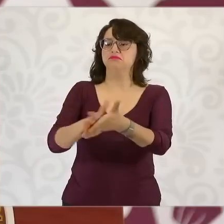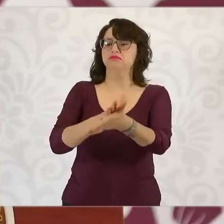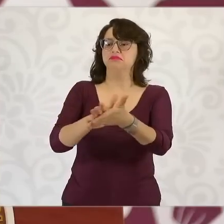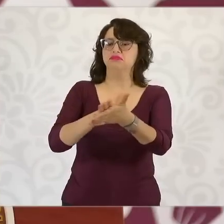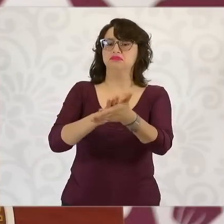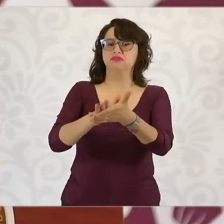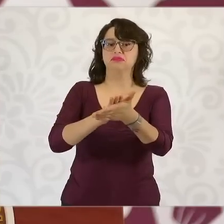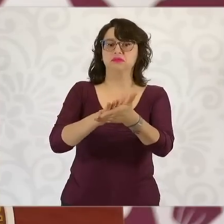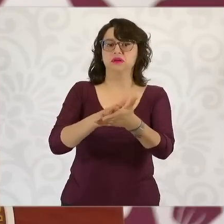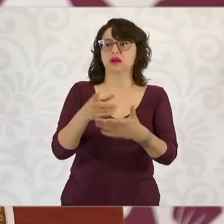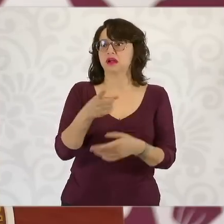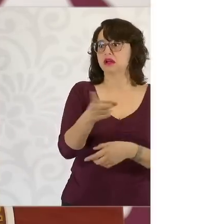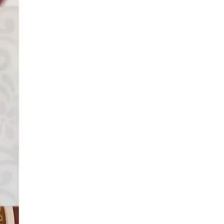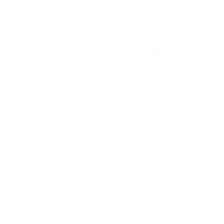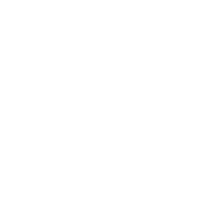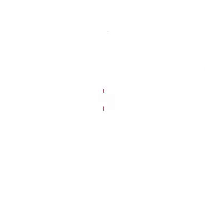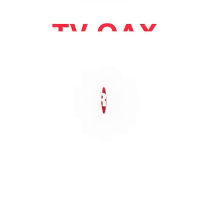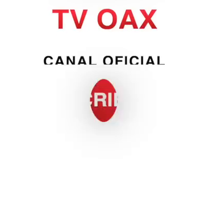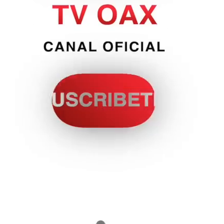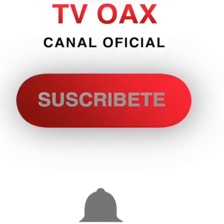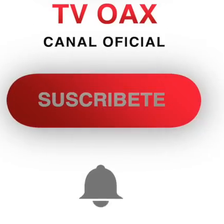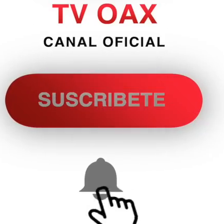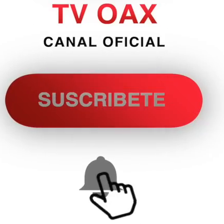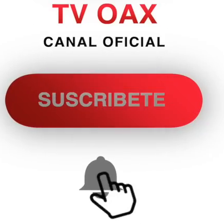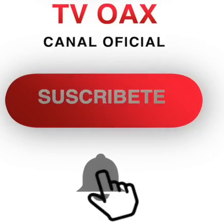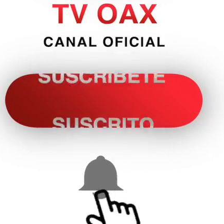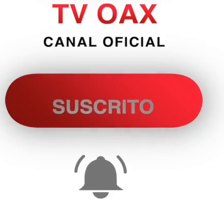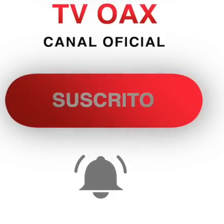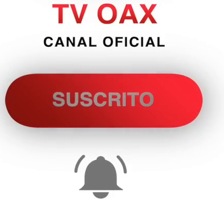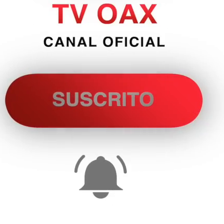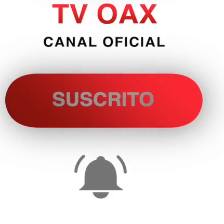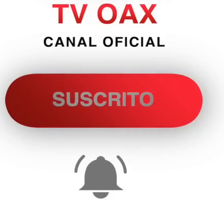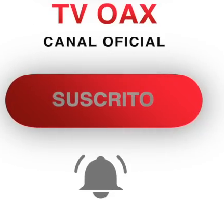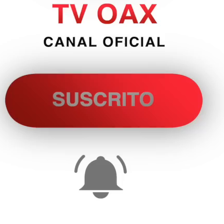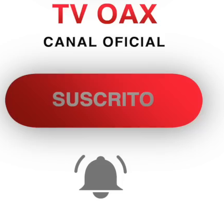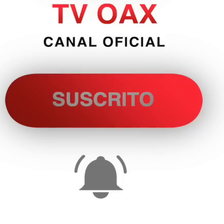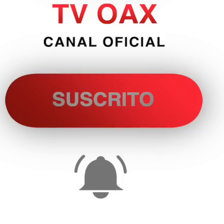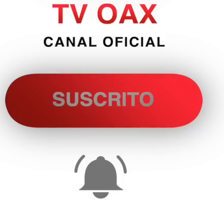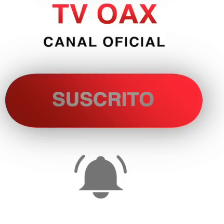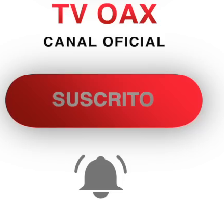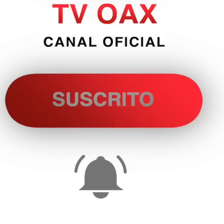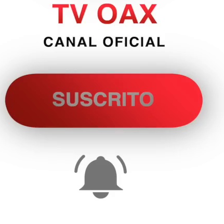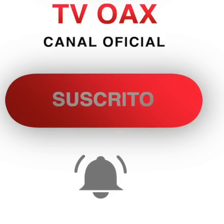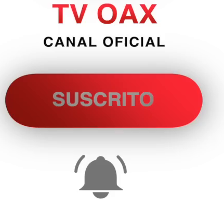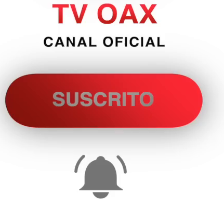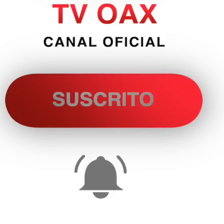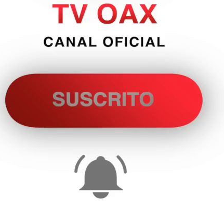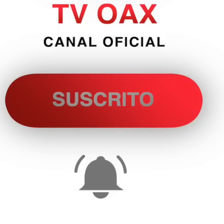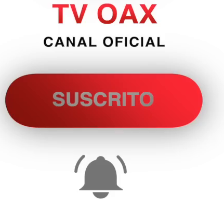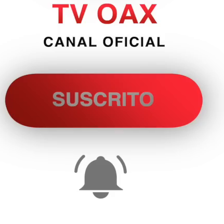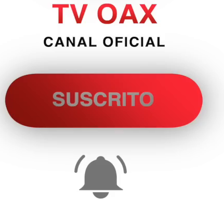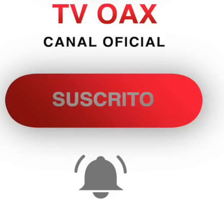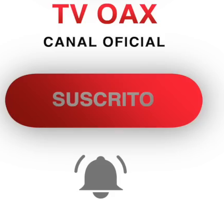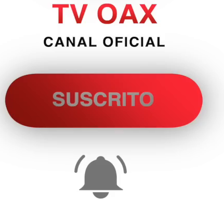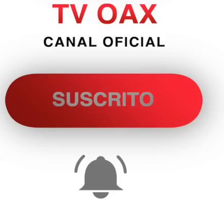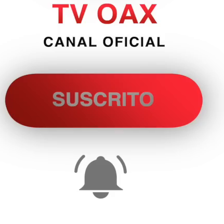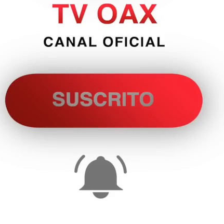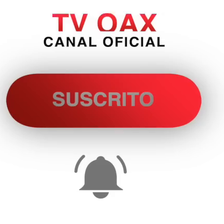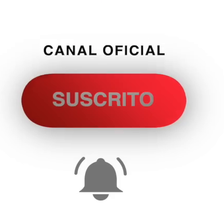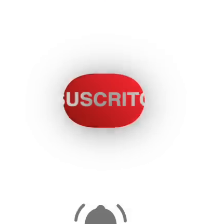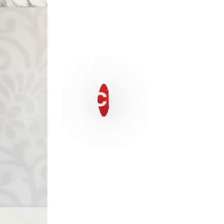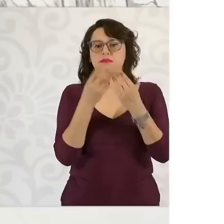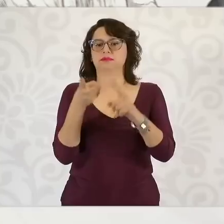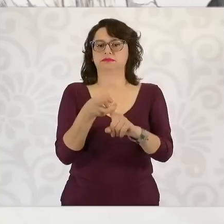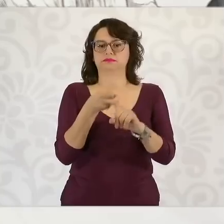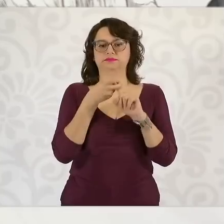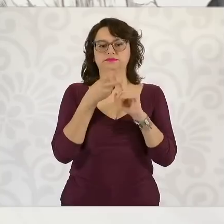de la libertad en un estado de indefensión. Nicolás Armando N., líder del Cártel del Golfo, detenido por delincuencia organizada y secuestro,